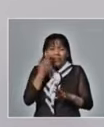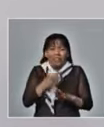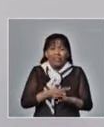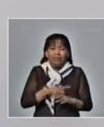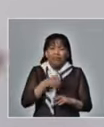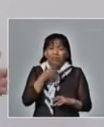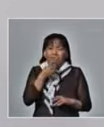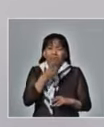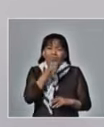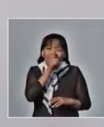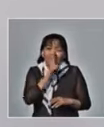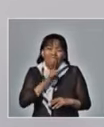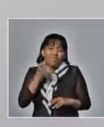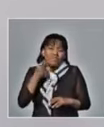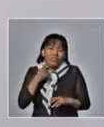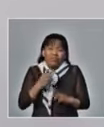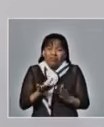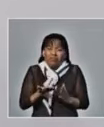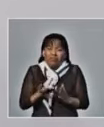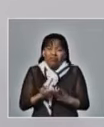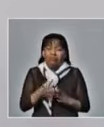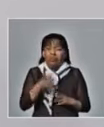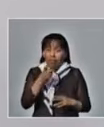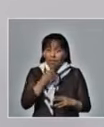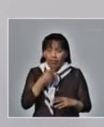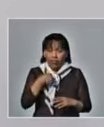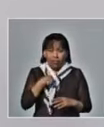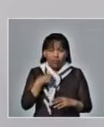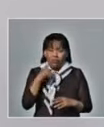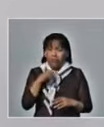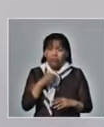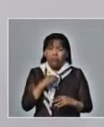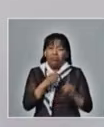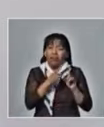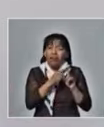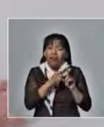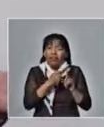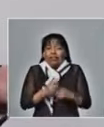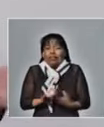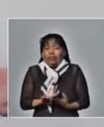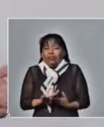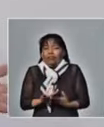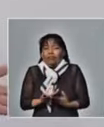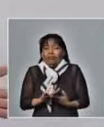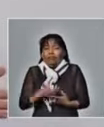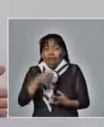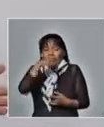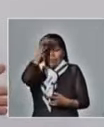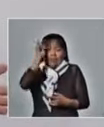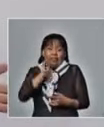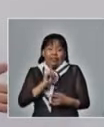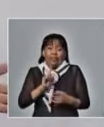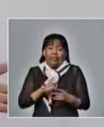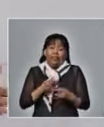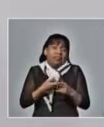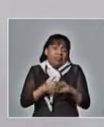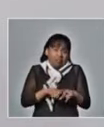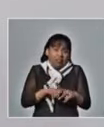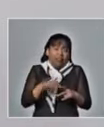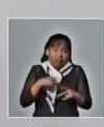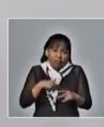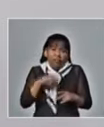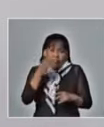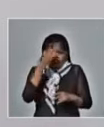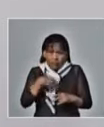mentido todo el tiempo. Dice que yo no critico a Moreno Valle o a la candidata. Desde el inicio de mi campaña lo he hecho y lo